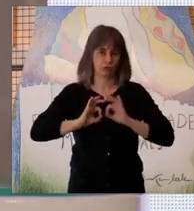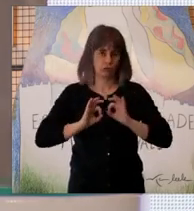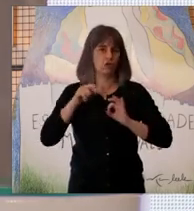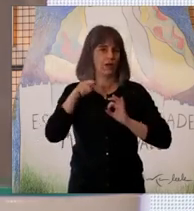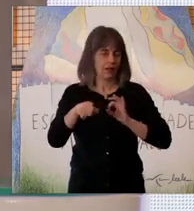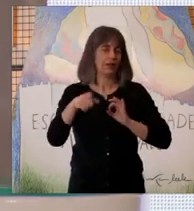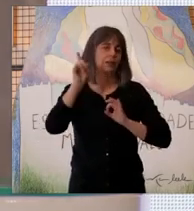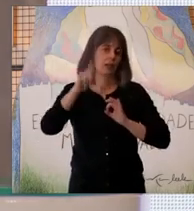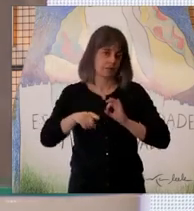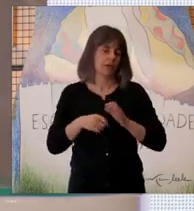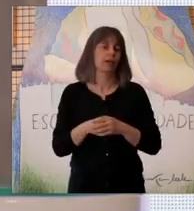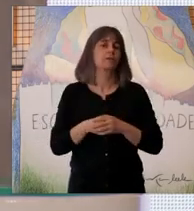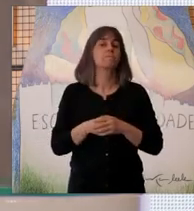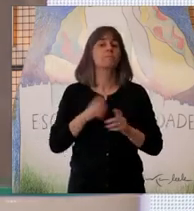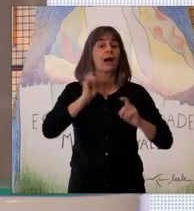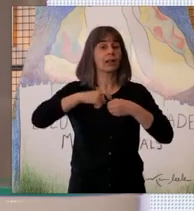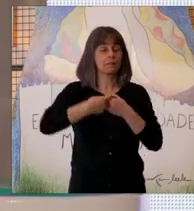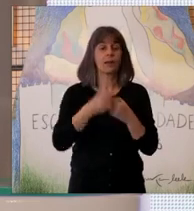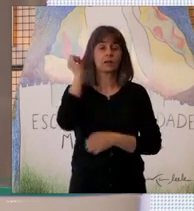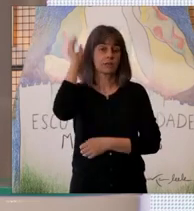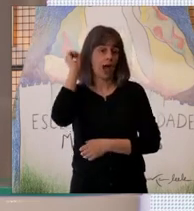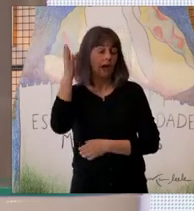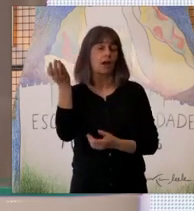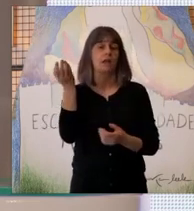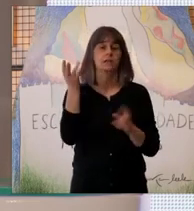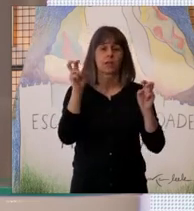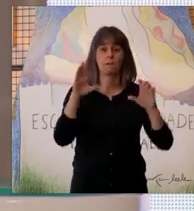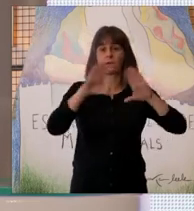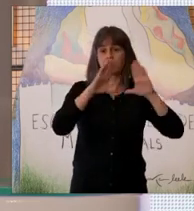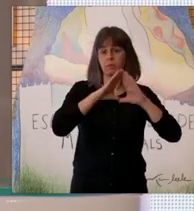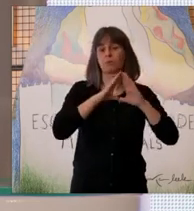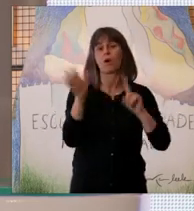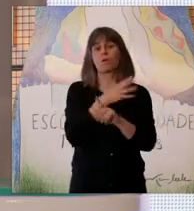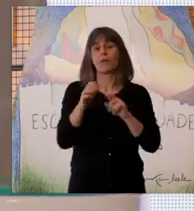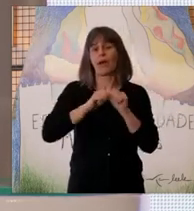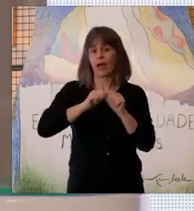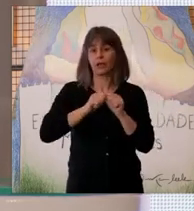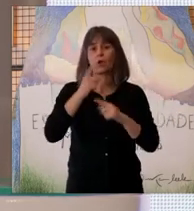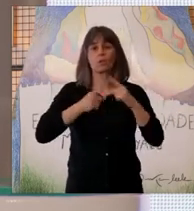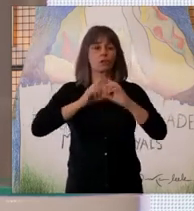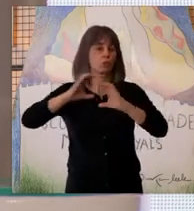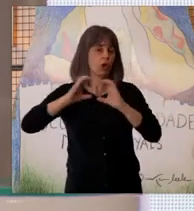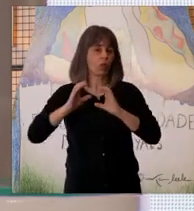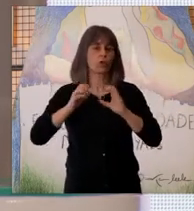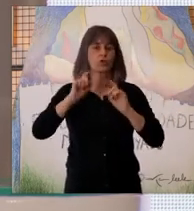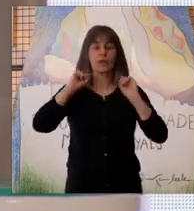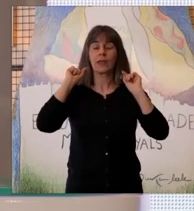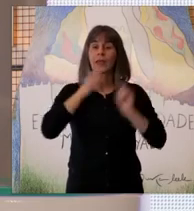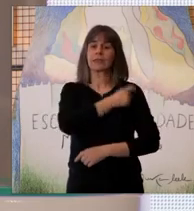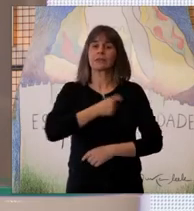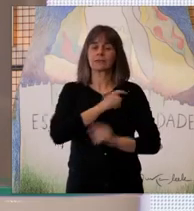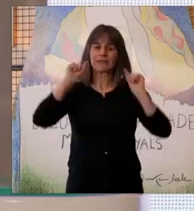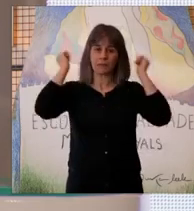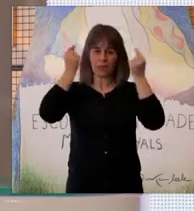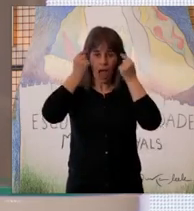manada también participa en charlas y conferencias sobre feminismo violencia de género medios de comunicación en seminarios de clases y universidades